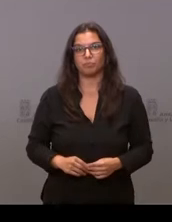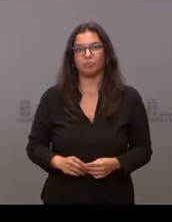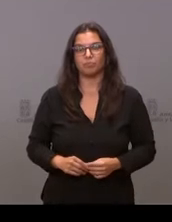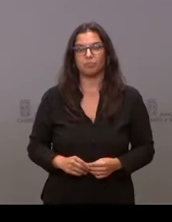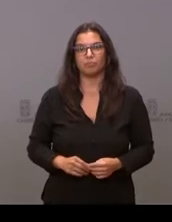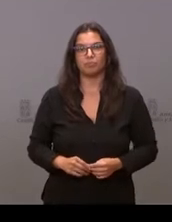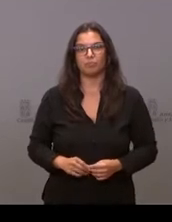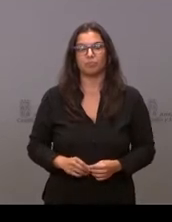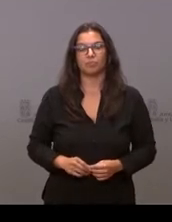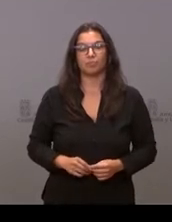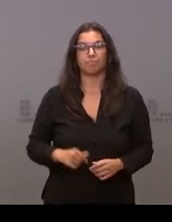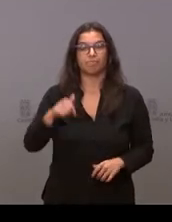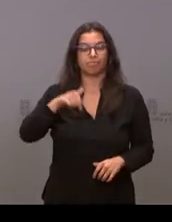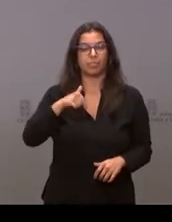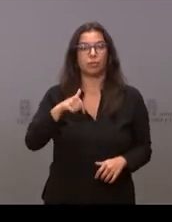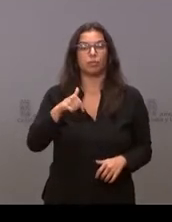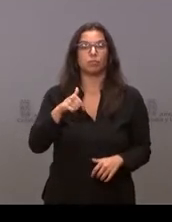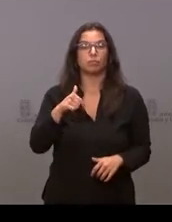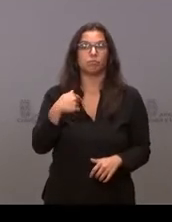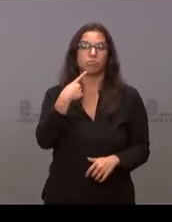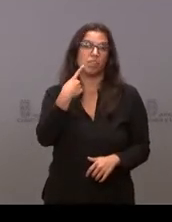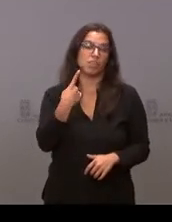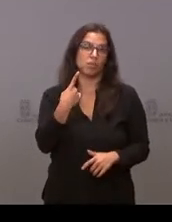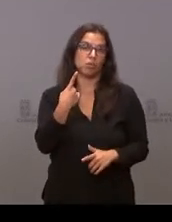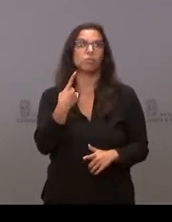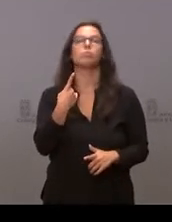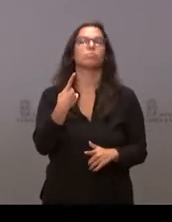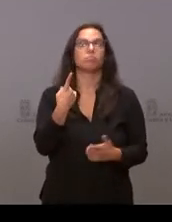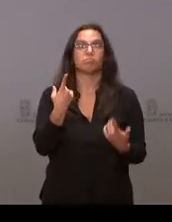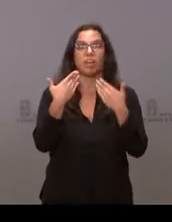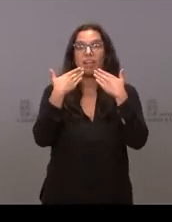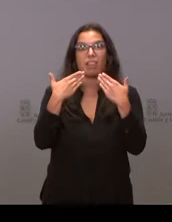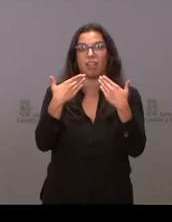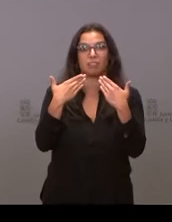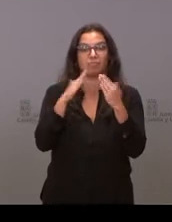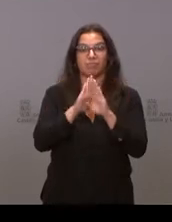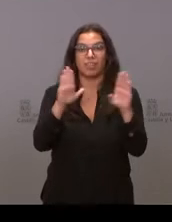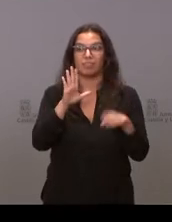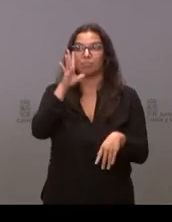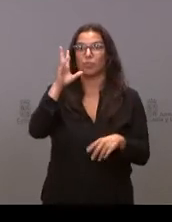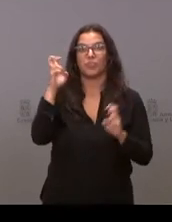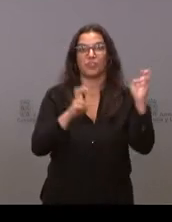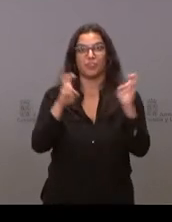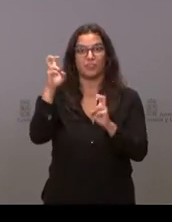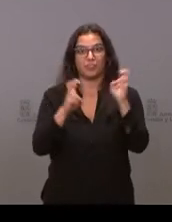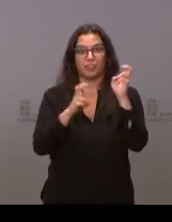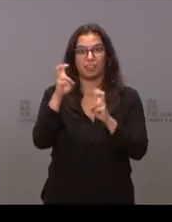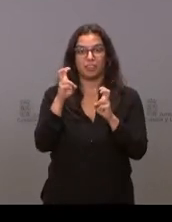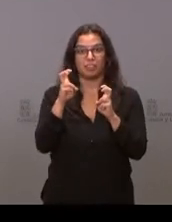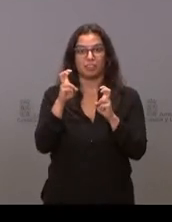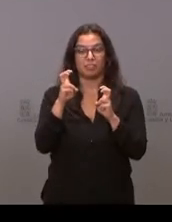2021. Hoy daros simplemente las gracias, como he hecho, por vuestra presencia parece